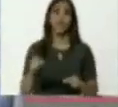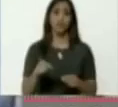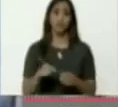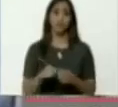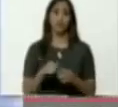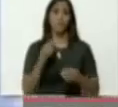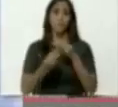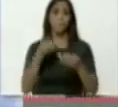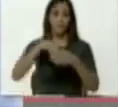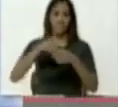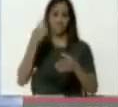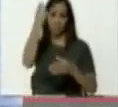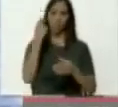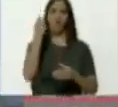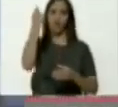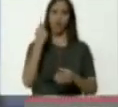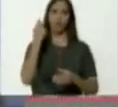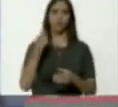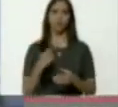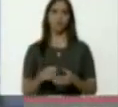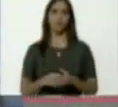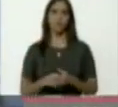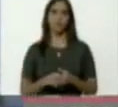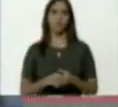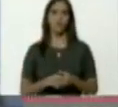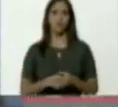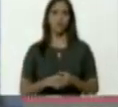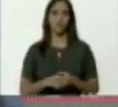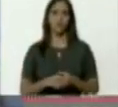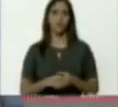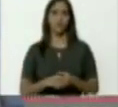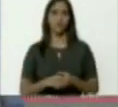hicieron diputado. Me hicieron diputado.